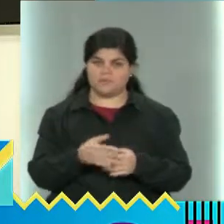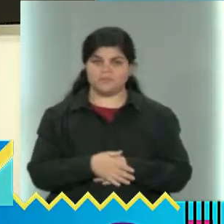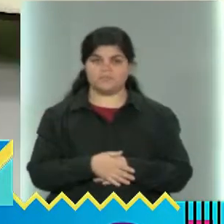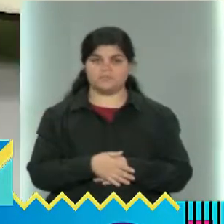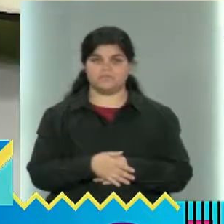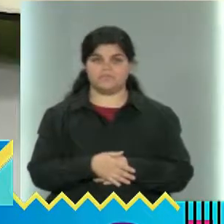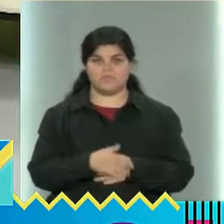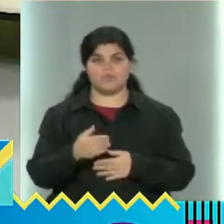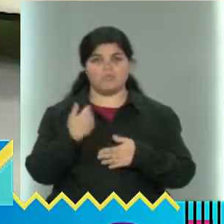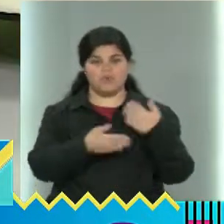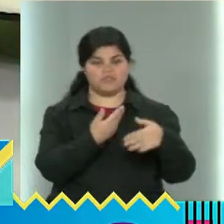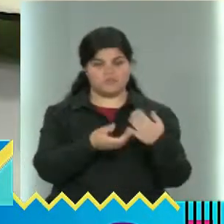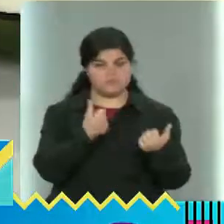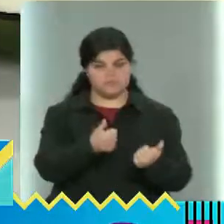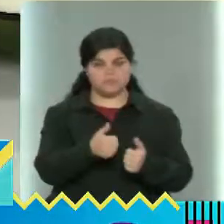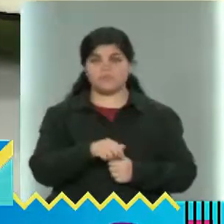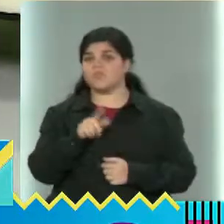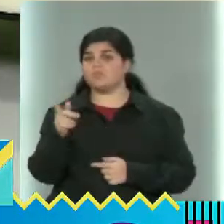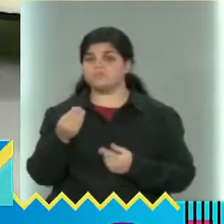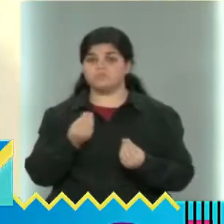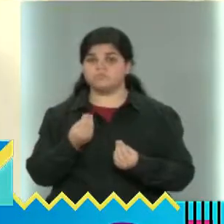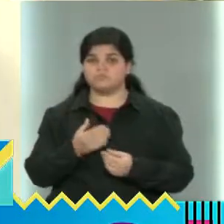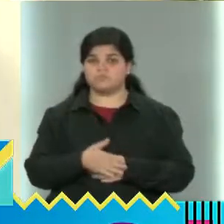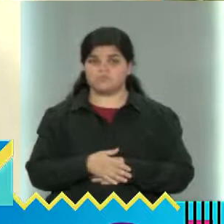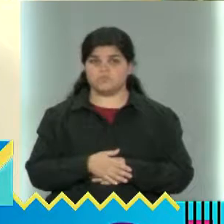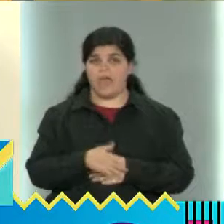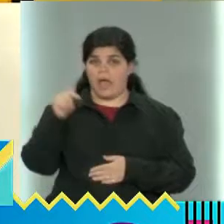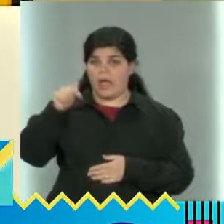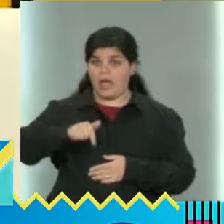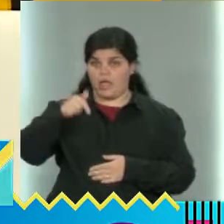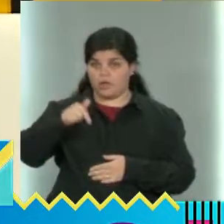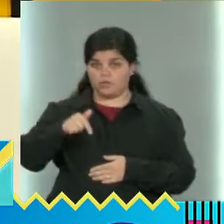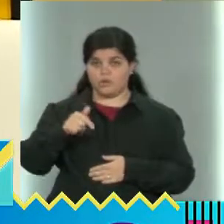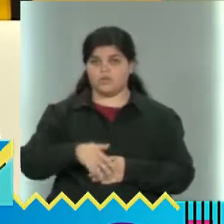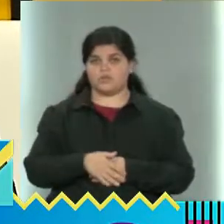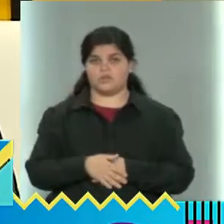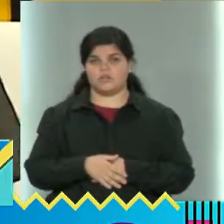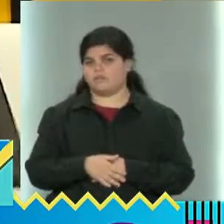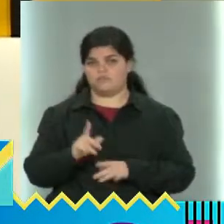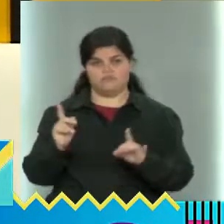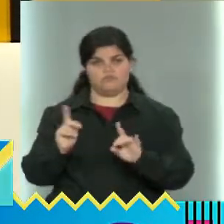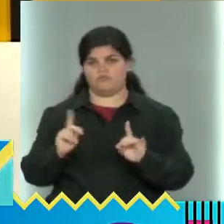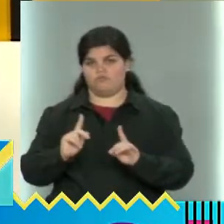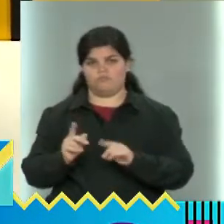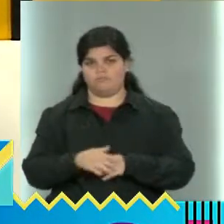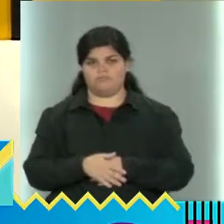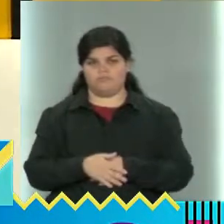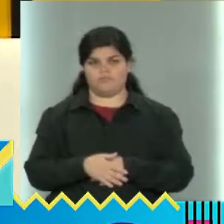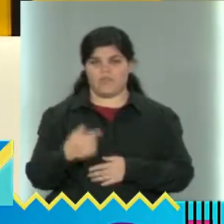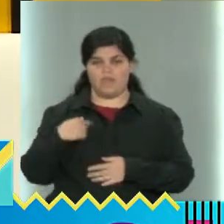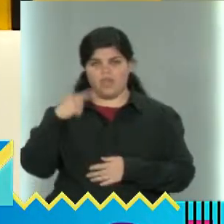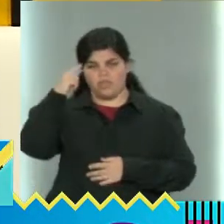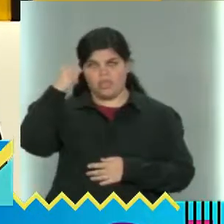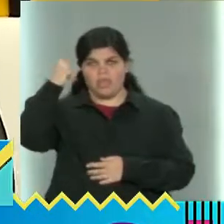en trabajo, en proceso. Eliana. Mira, en este momento exactamente no estoy trabajando, me dan vuelta las ideas, pero